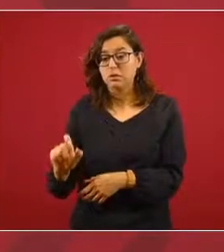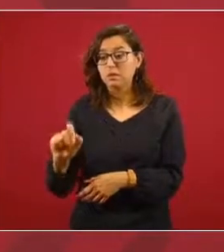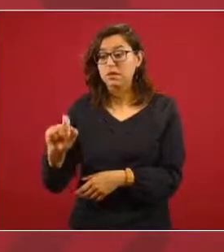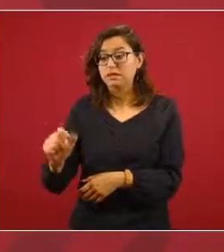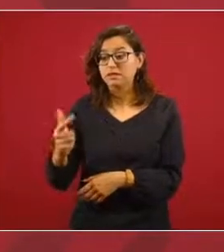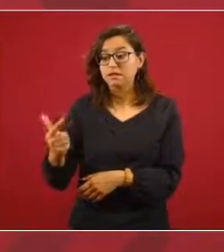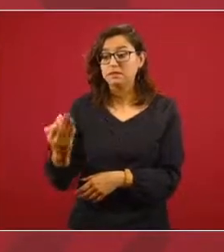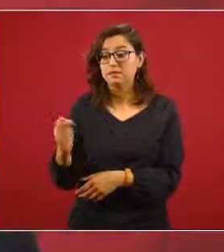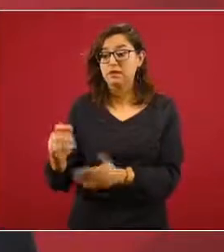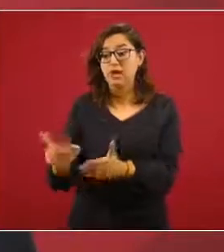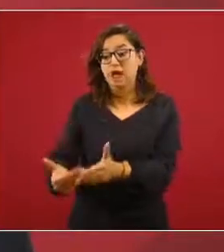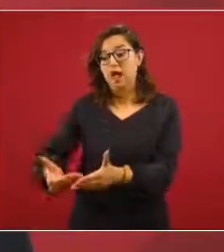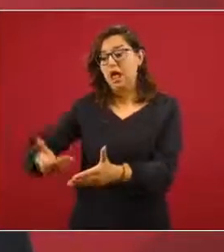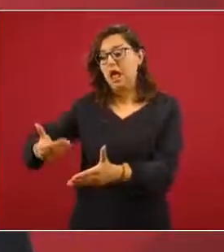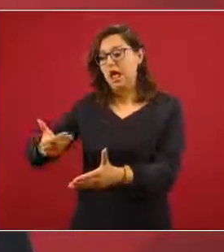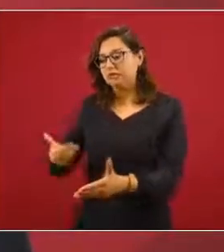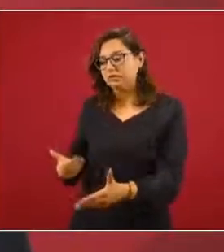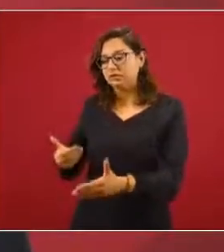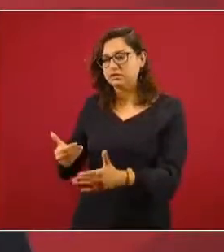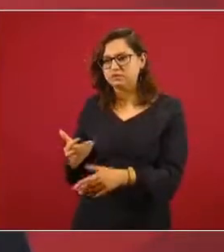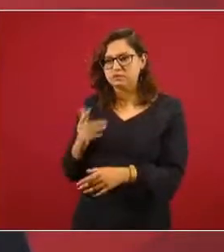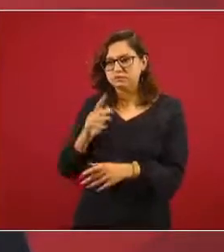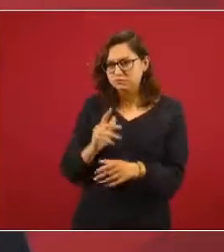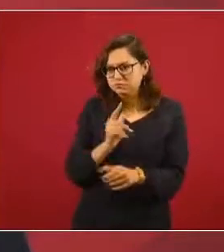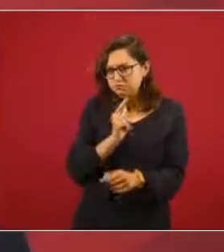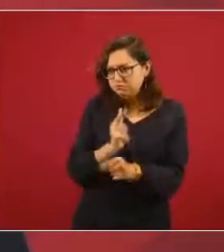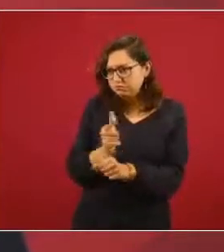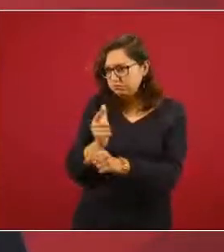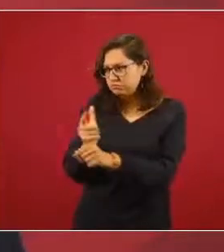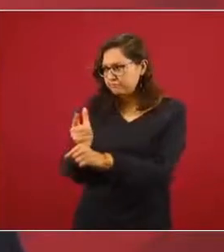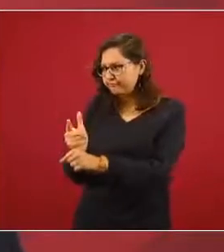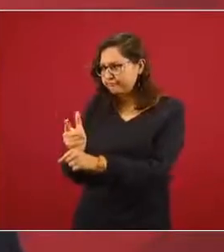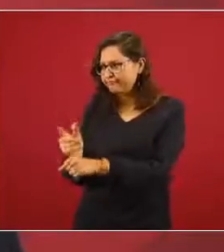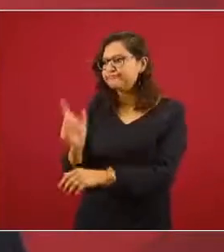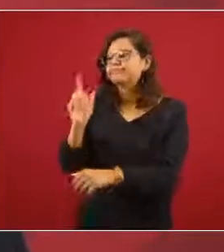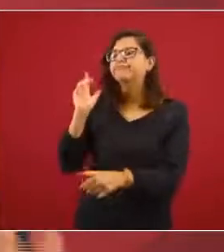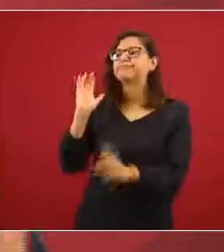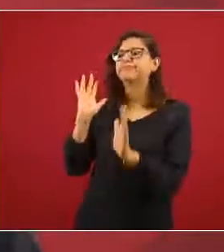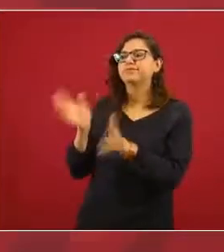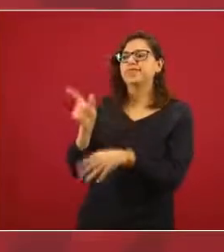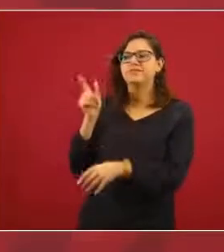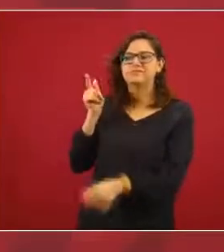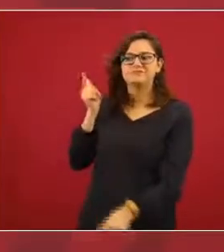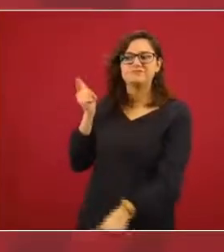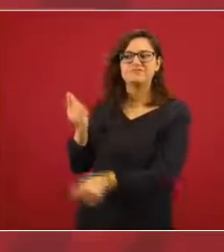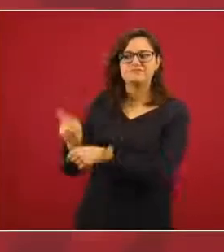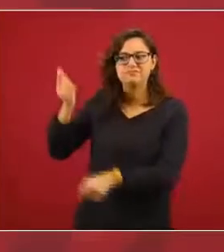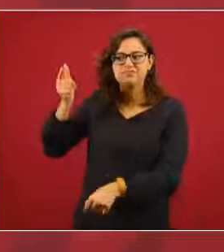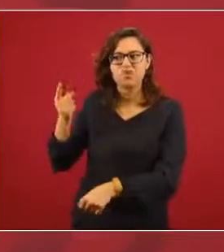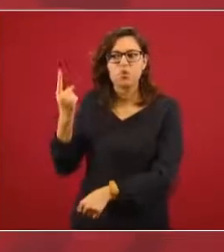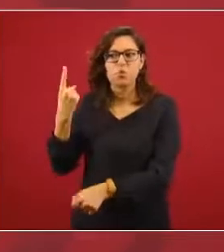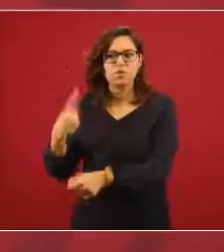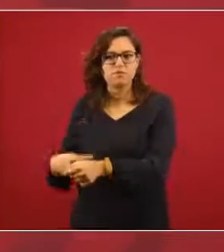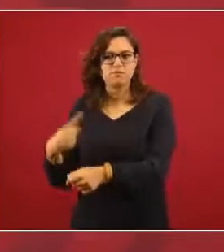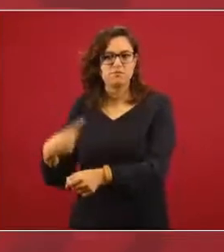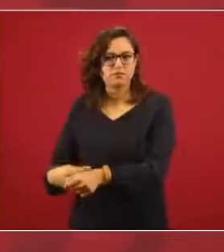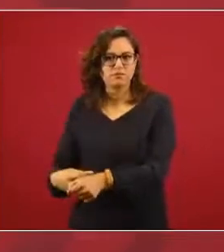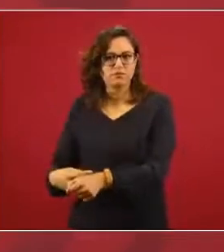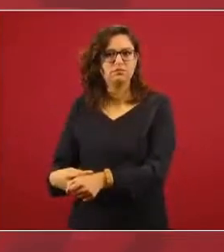a esa intervención se detectó el primer caso y sus contactos, y eso ha seguido hasta hoy, 8 de